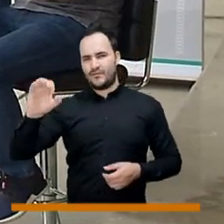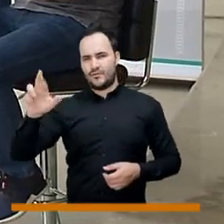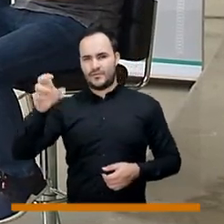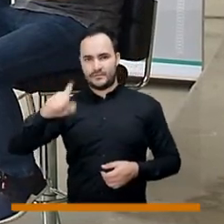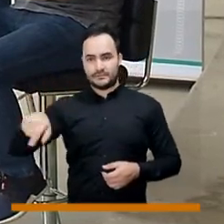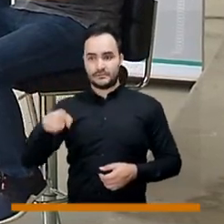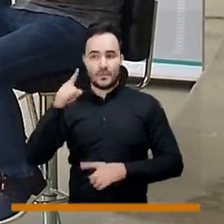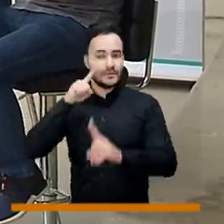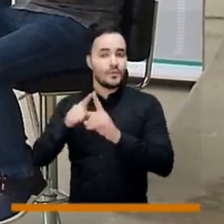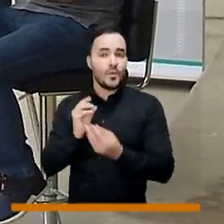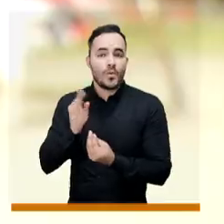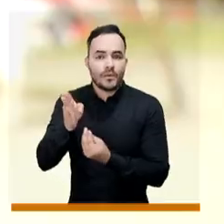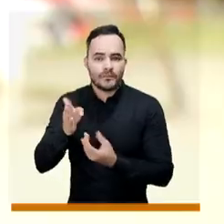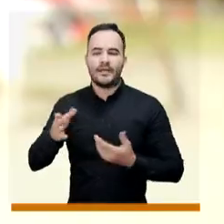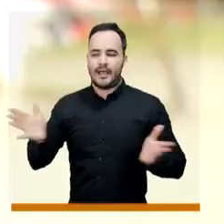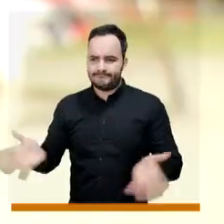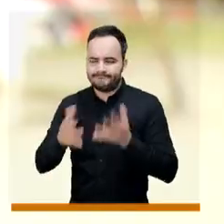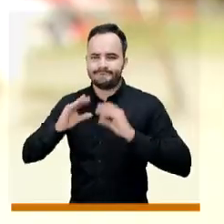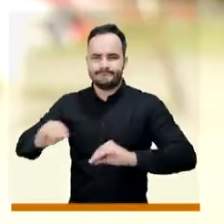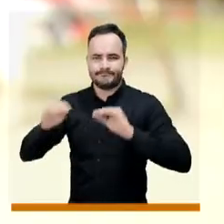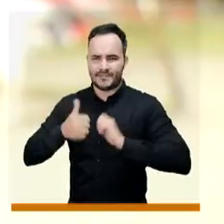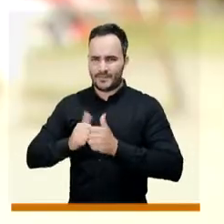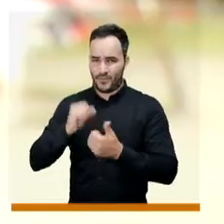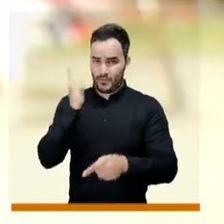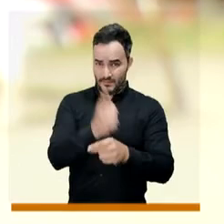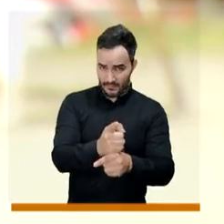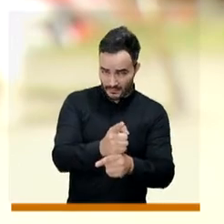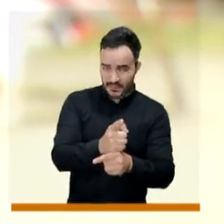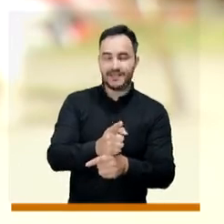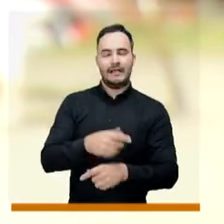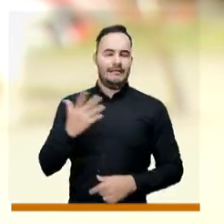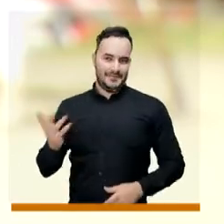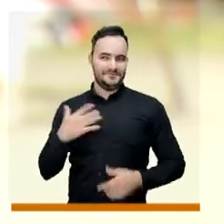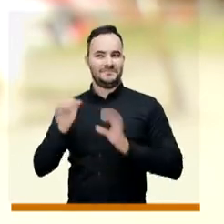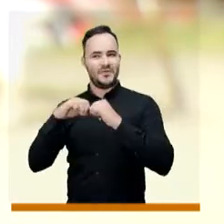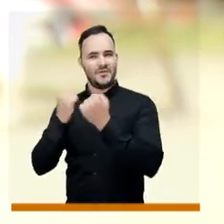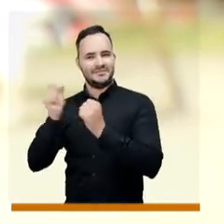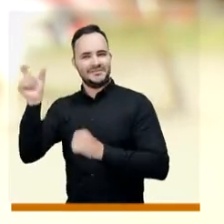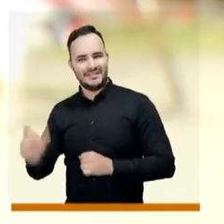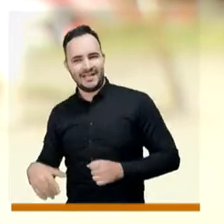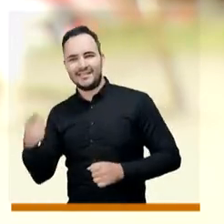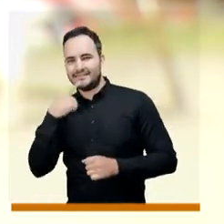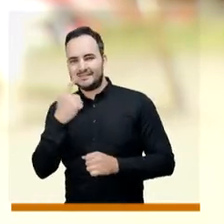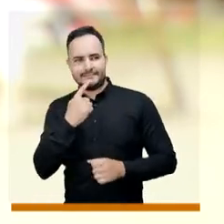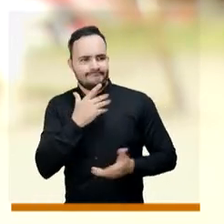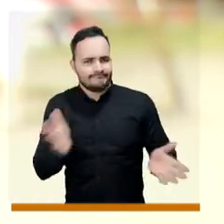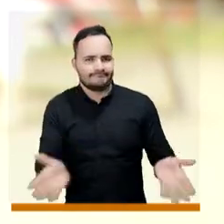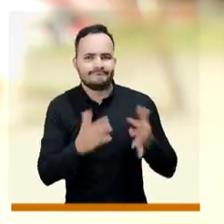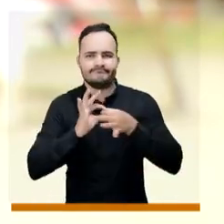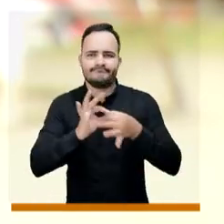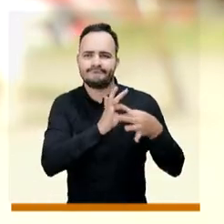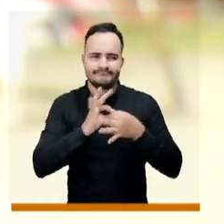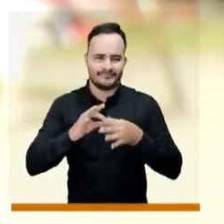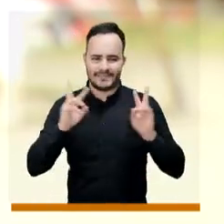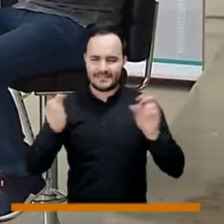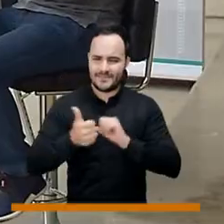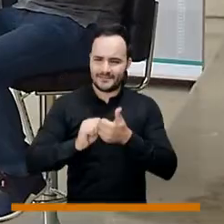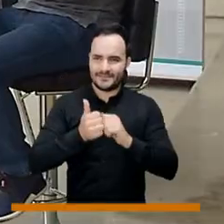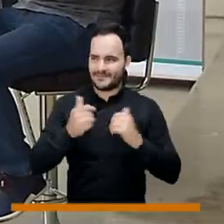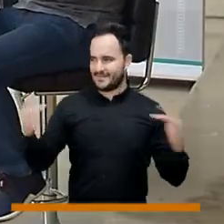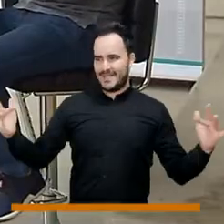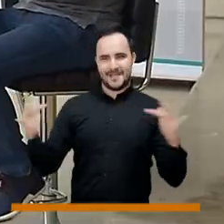de formación deportiva y que comparte con el concejal toda esa afición por el deporte y